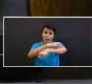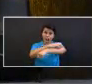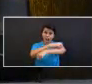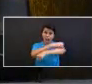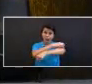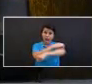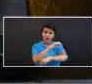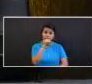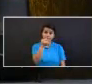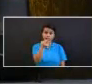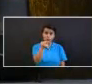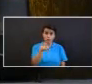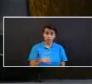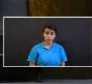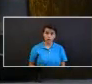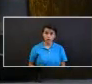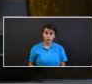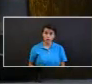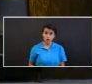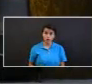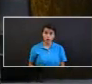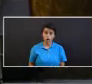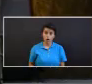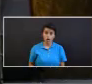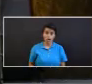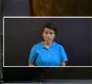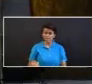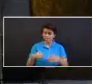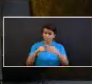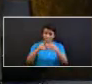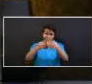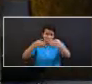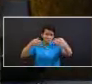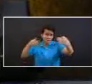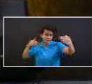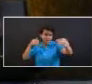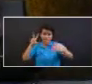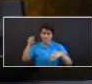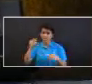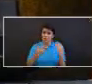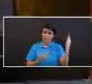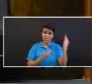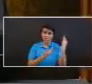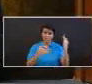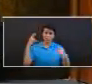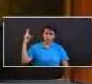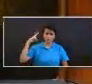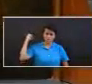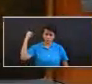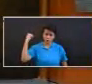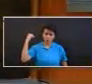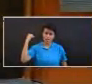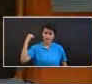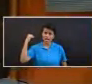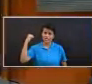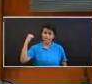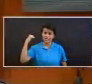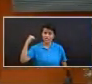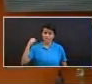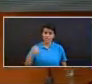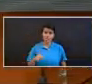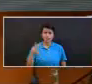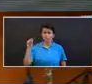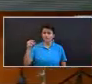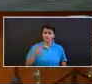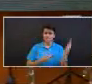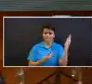y eso automáticamente lo separa, y no le sirven sus triunfos, no le sirven sus laureles, no le sirve nada